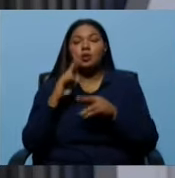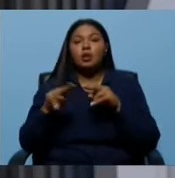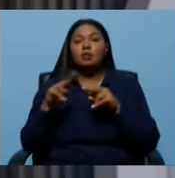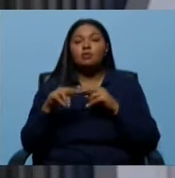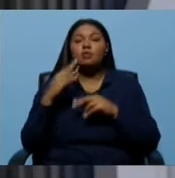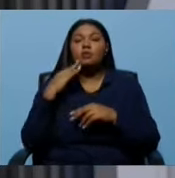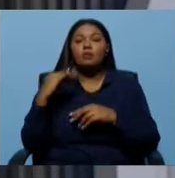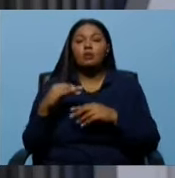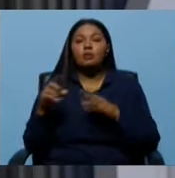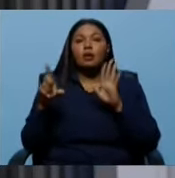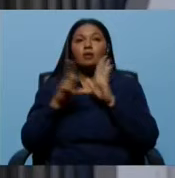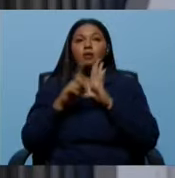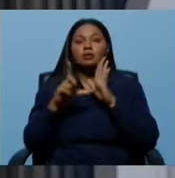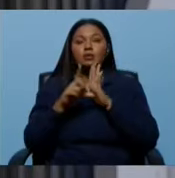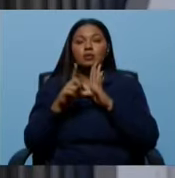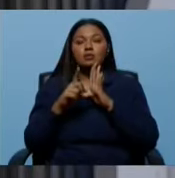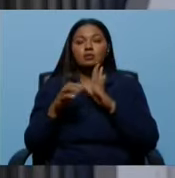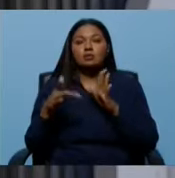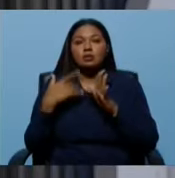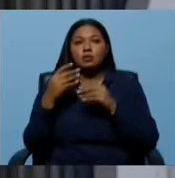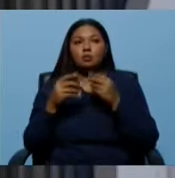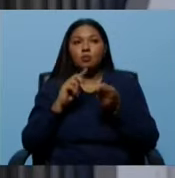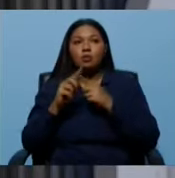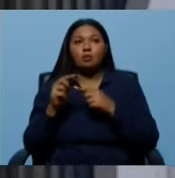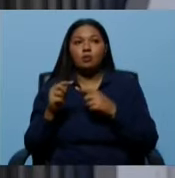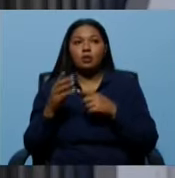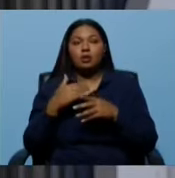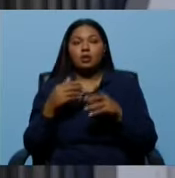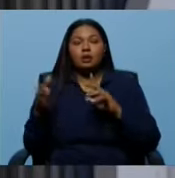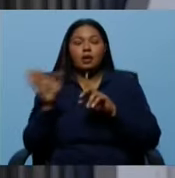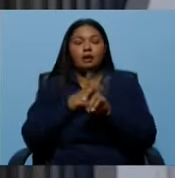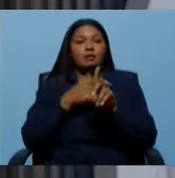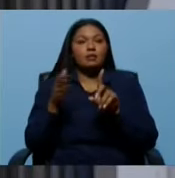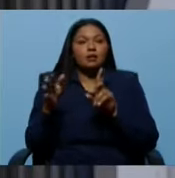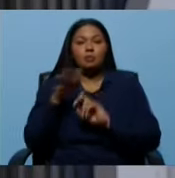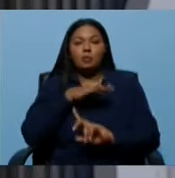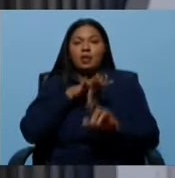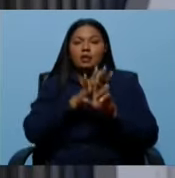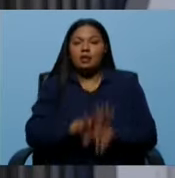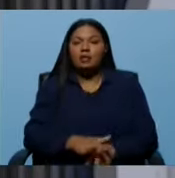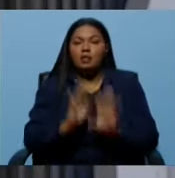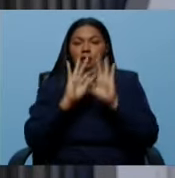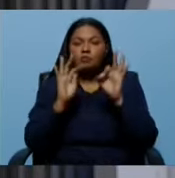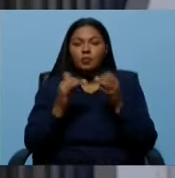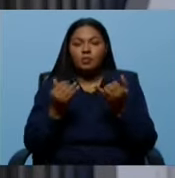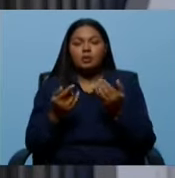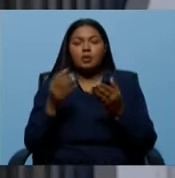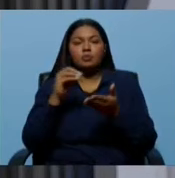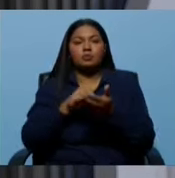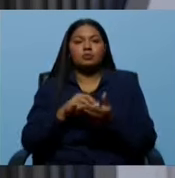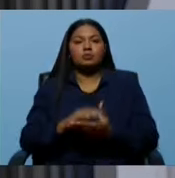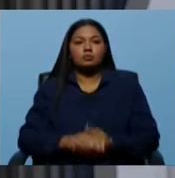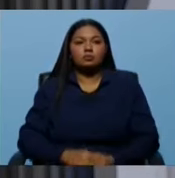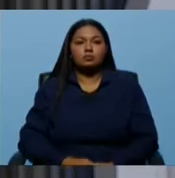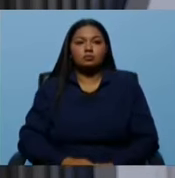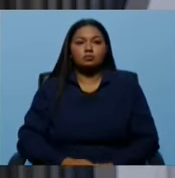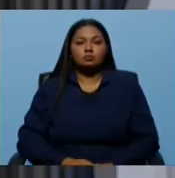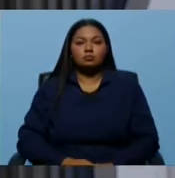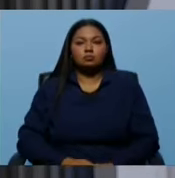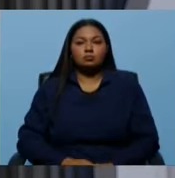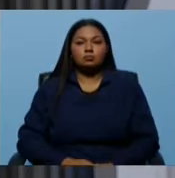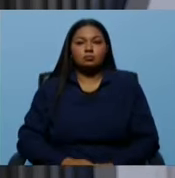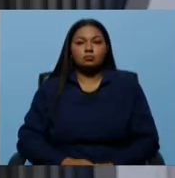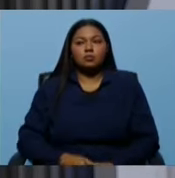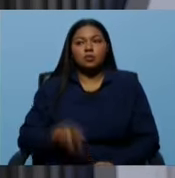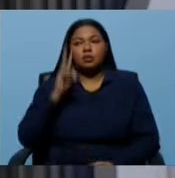están en los liceos, de repente sienten cómo agarraron y pretendieron agredirlos, merrinarlos, desde el punto de vista de las posiciones que puedan tener desde el punto de vista político, hay